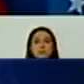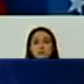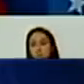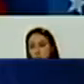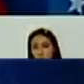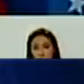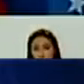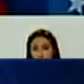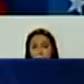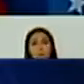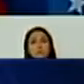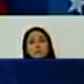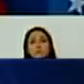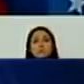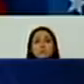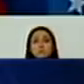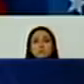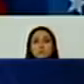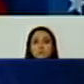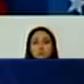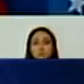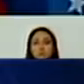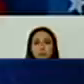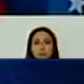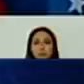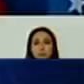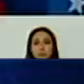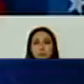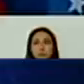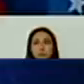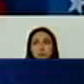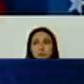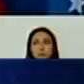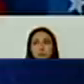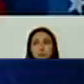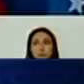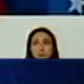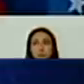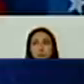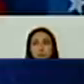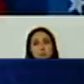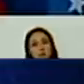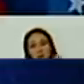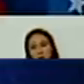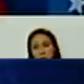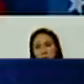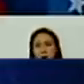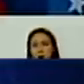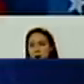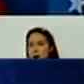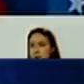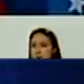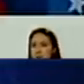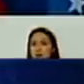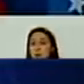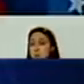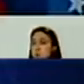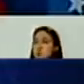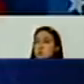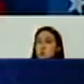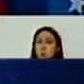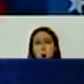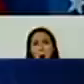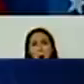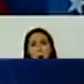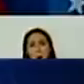quedaron privados de libertad y de seguro los propagandistas negativos de todas las horas dirán que estos 2